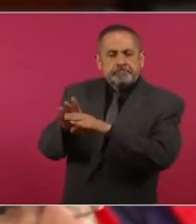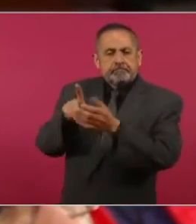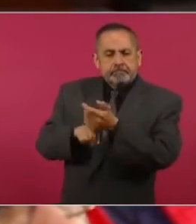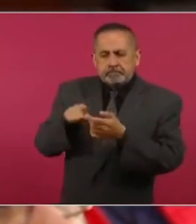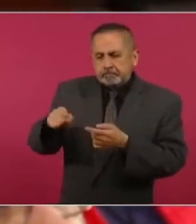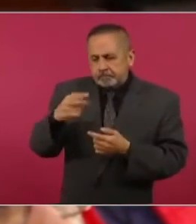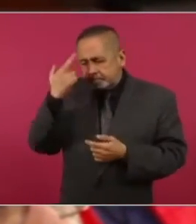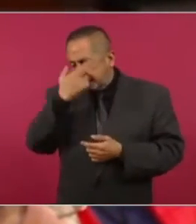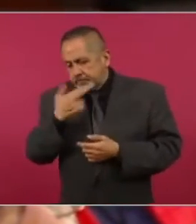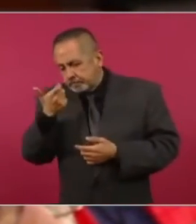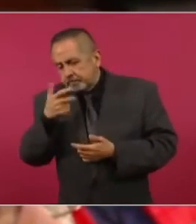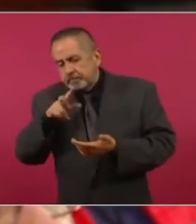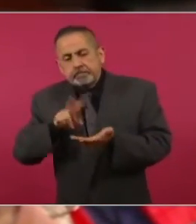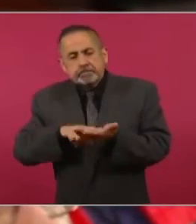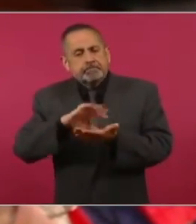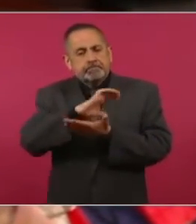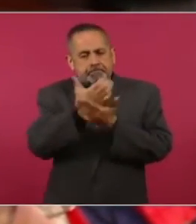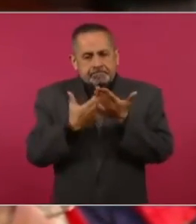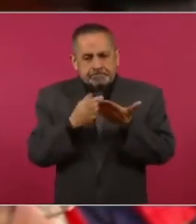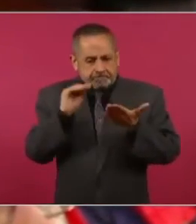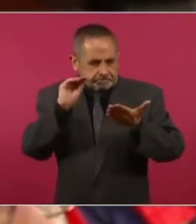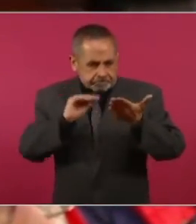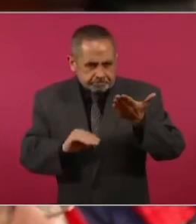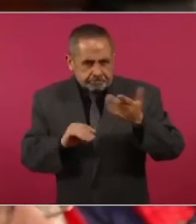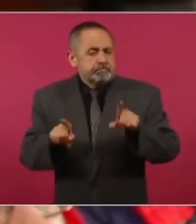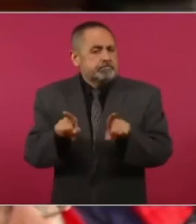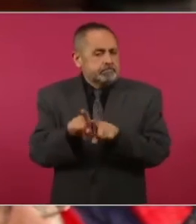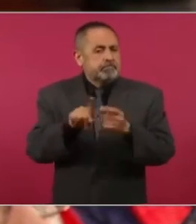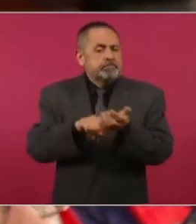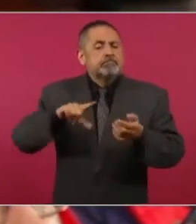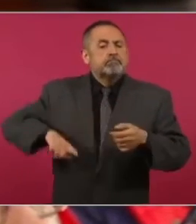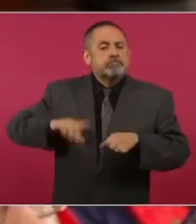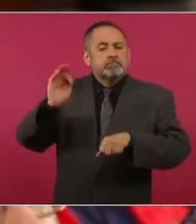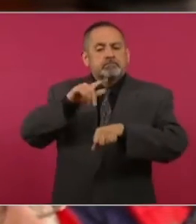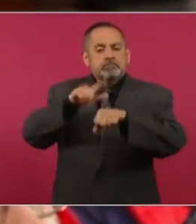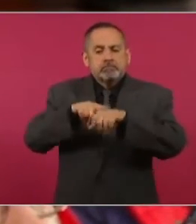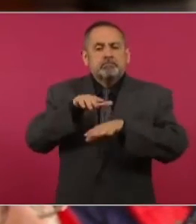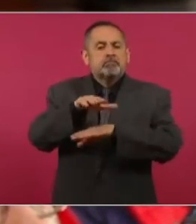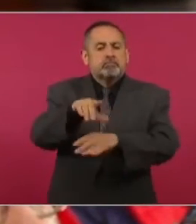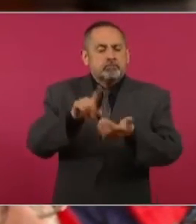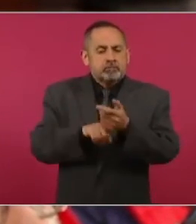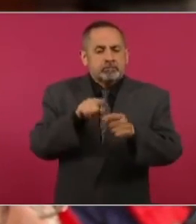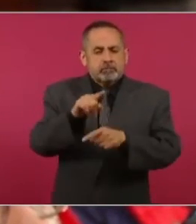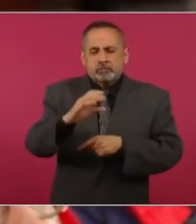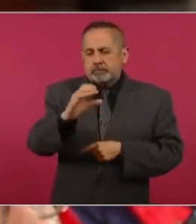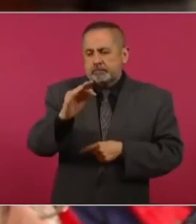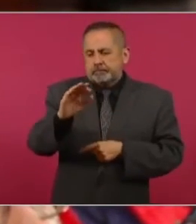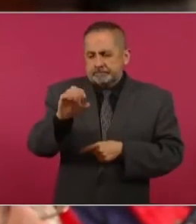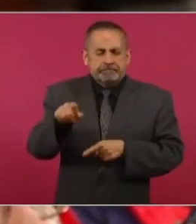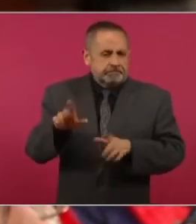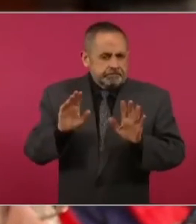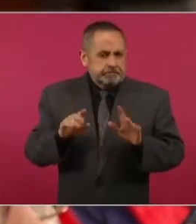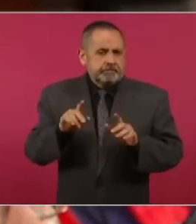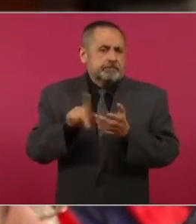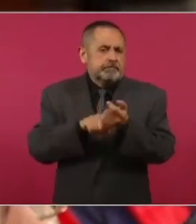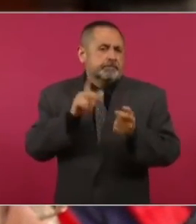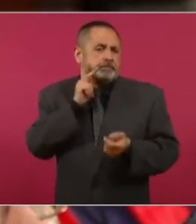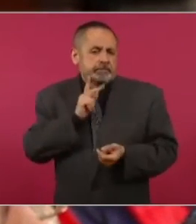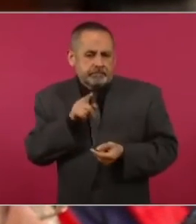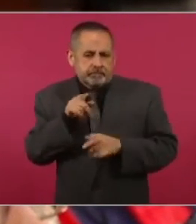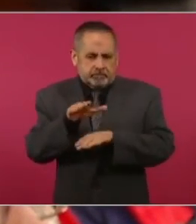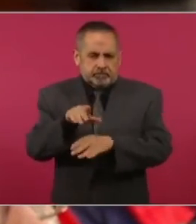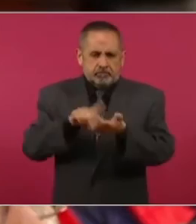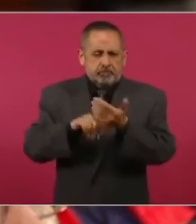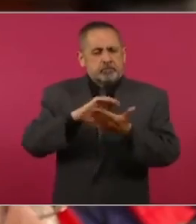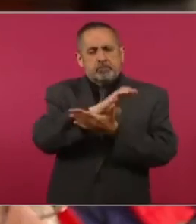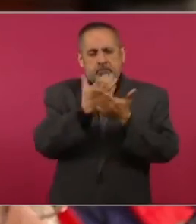se revisaran los contratos como se hizo aquí en el gobierno federal de CFE y de Pemex en el tema